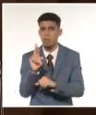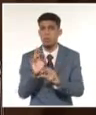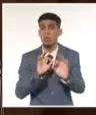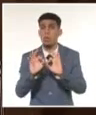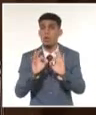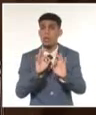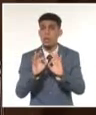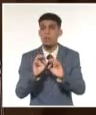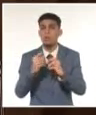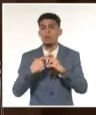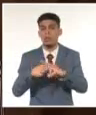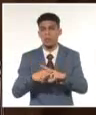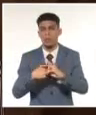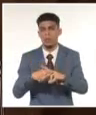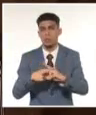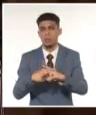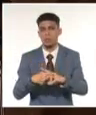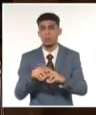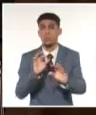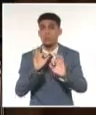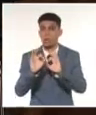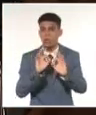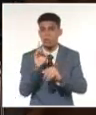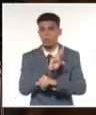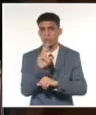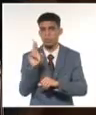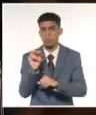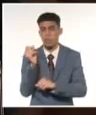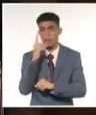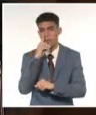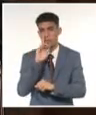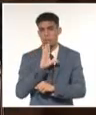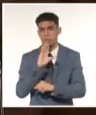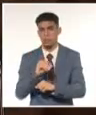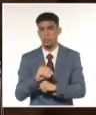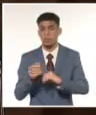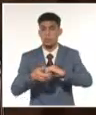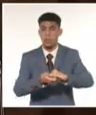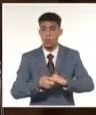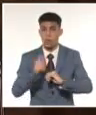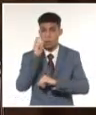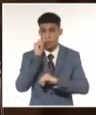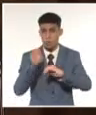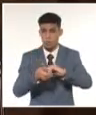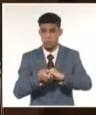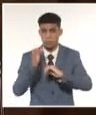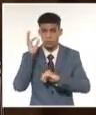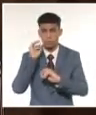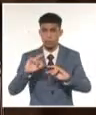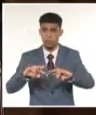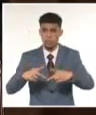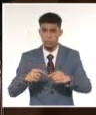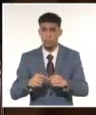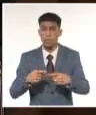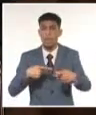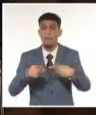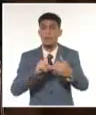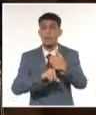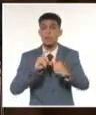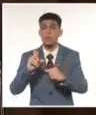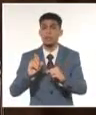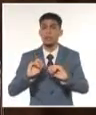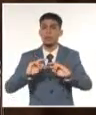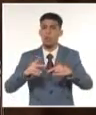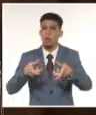de nuestros ojos». Fin de la cita. Compañeras y compañeros, una vez más el Pleno del Comité Central del Partido se renueva